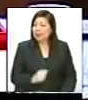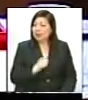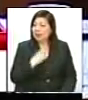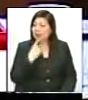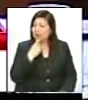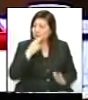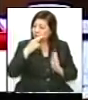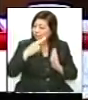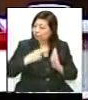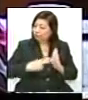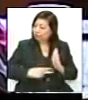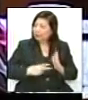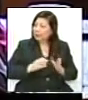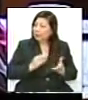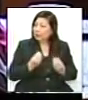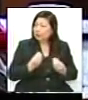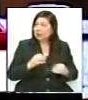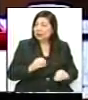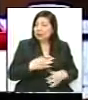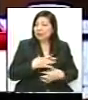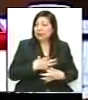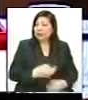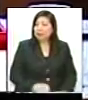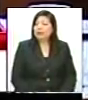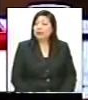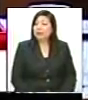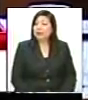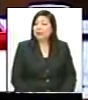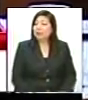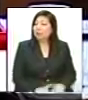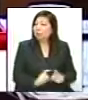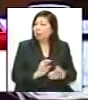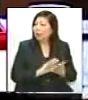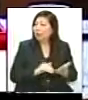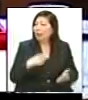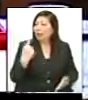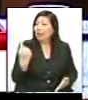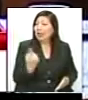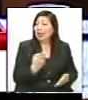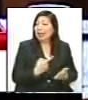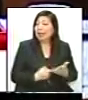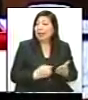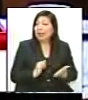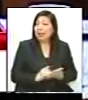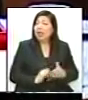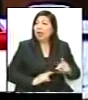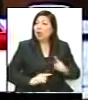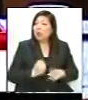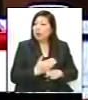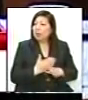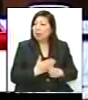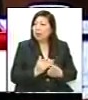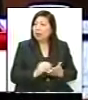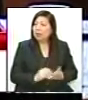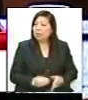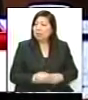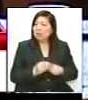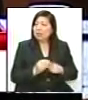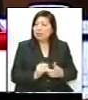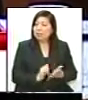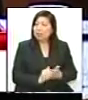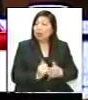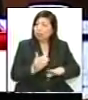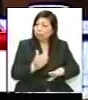estaba revisando porque me interesa, ¿no? Una cuestión muy general. Creo que en alguna parte, en los principios que se